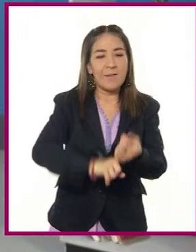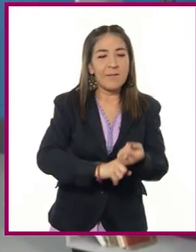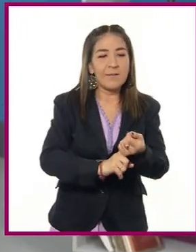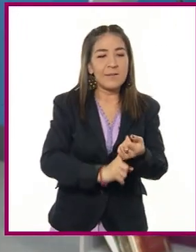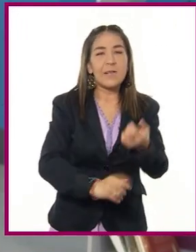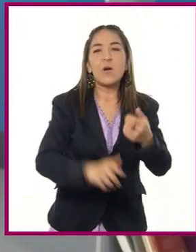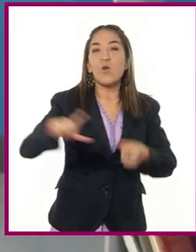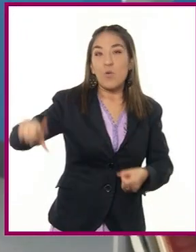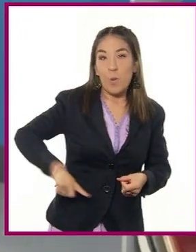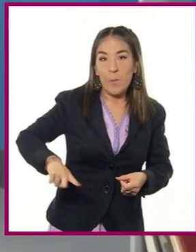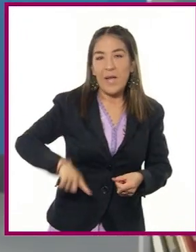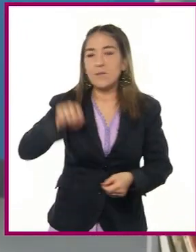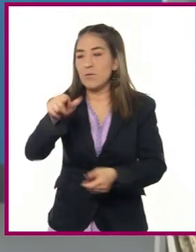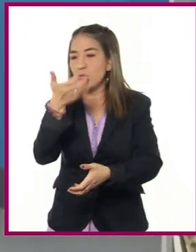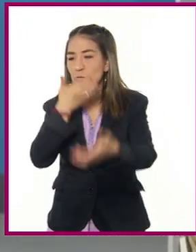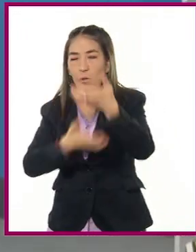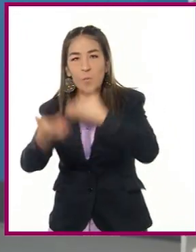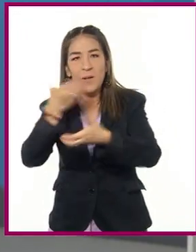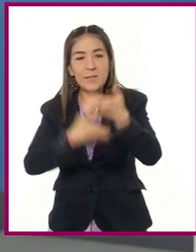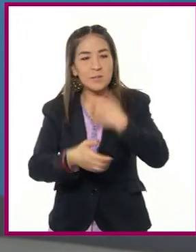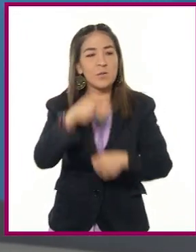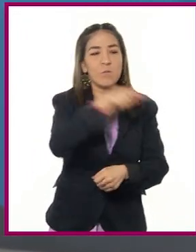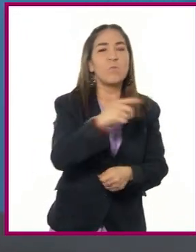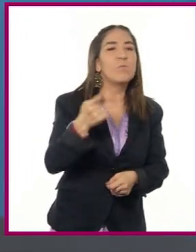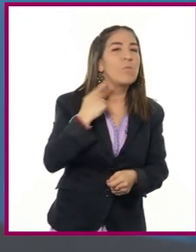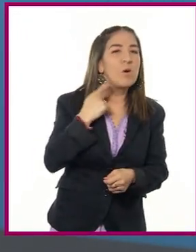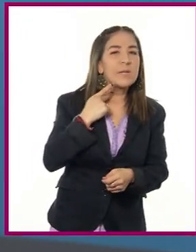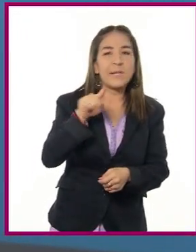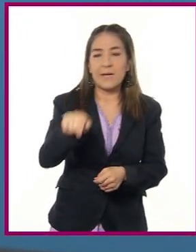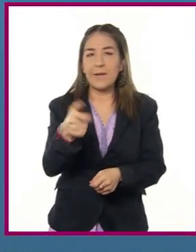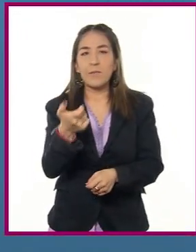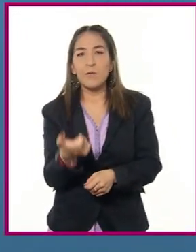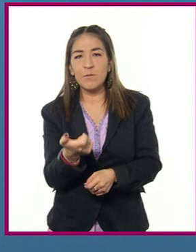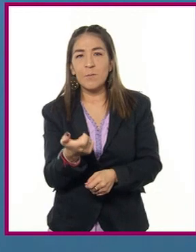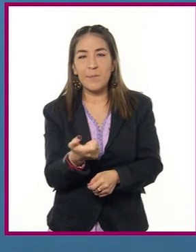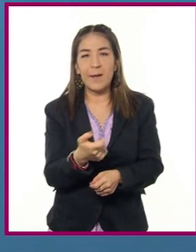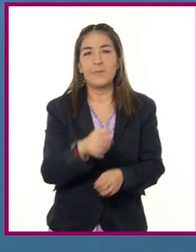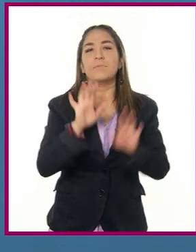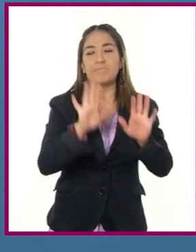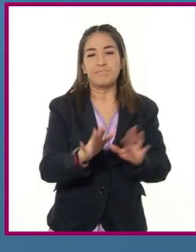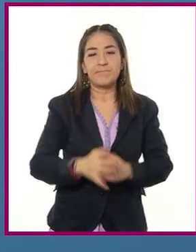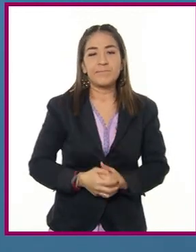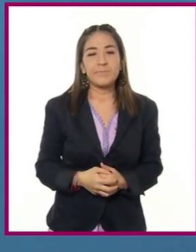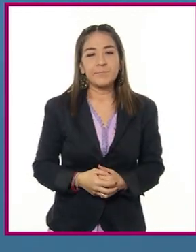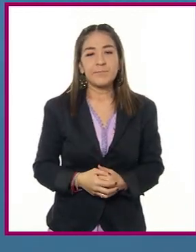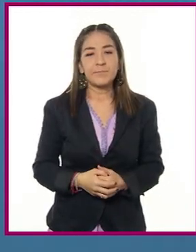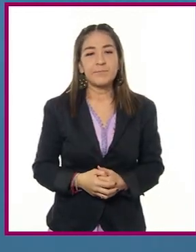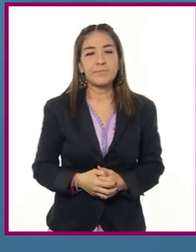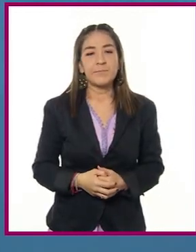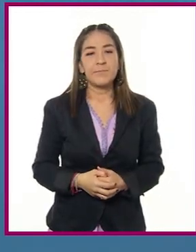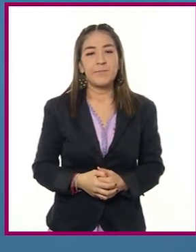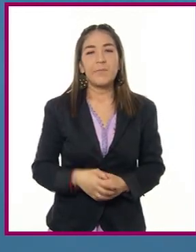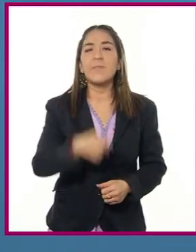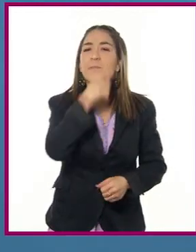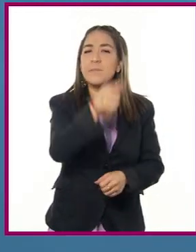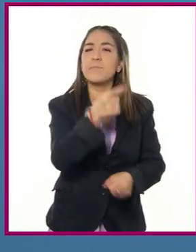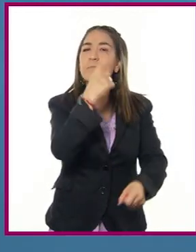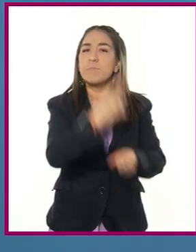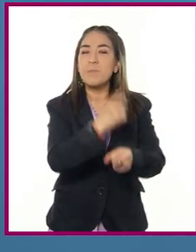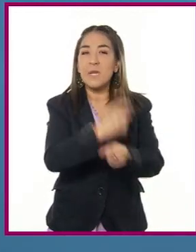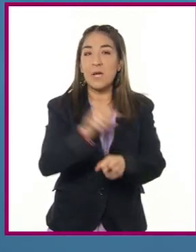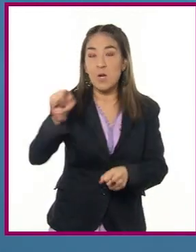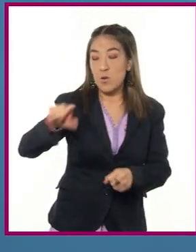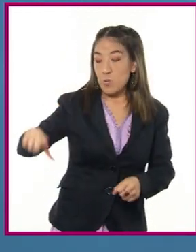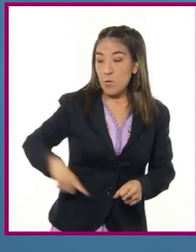y Estado, entre la política y la economía. En primer lugar, afirman que el Estado tiene que generar